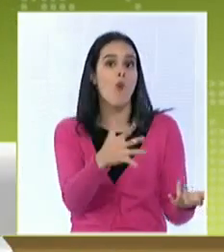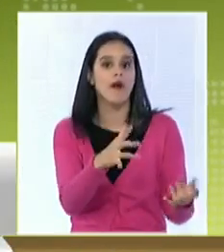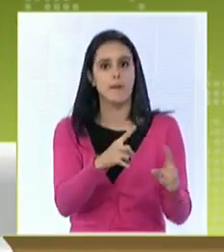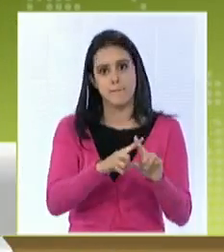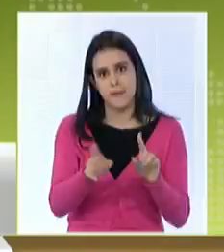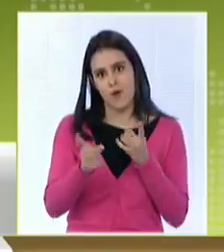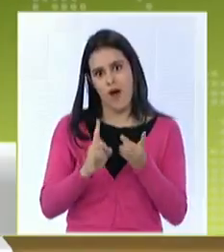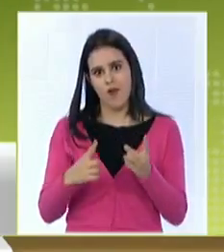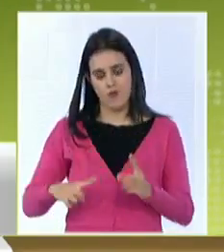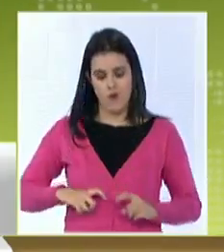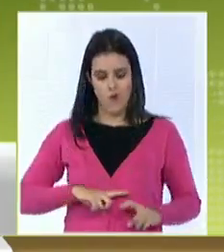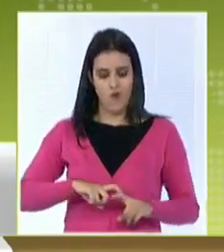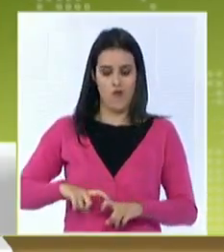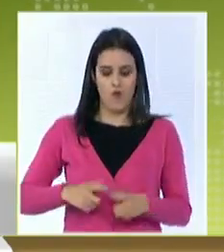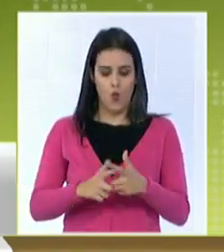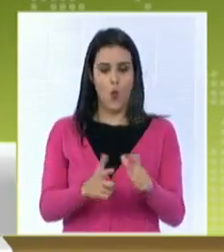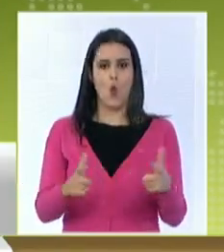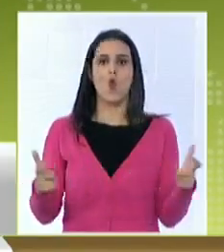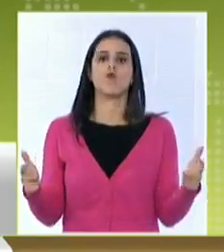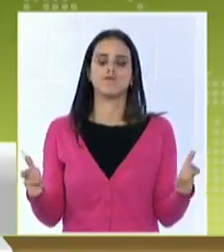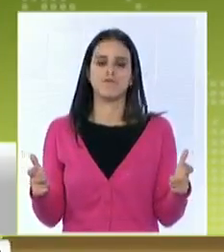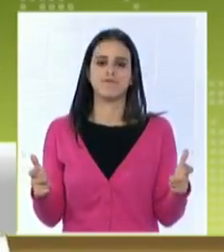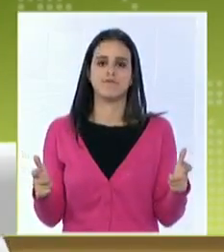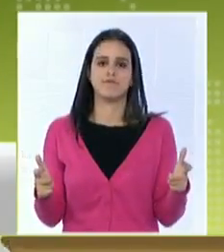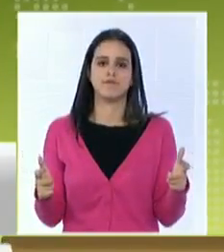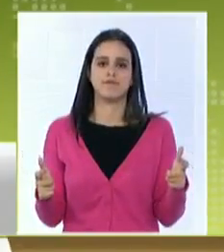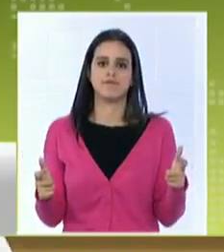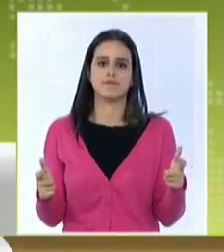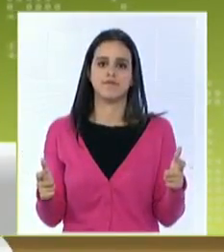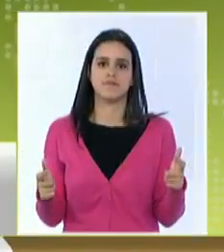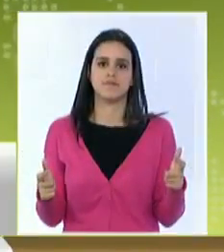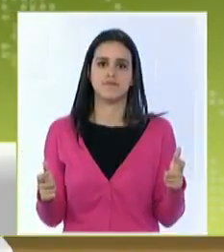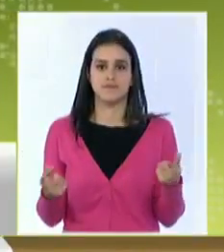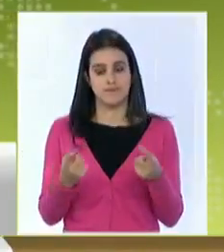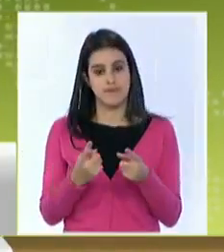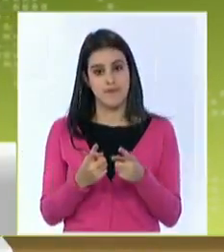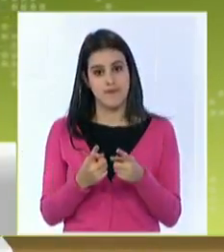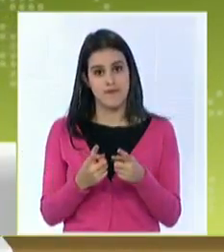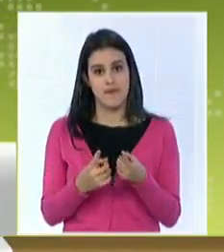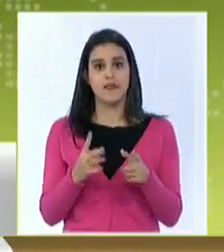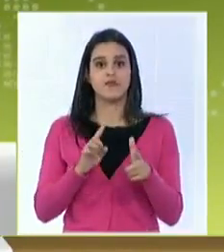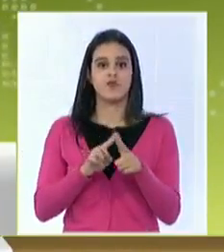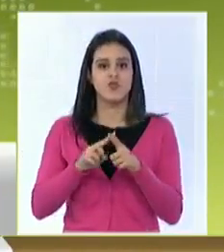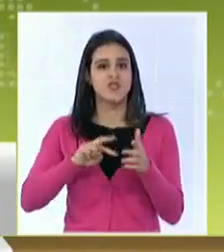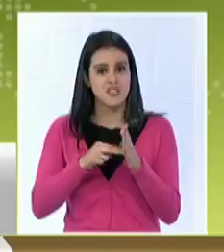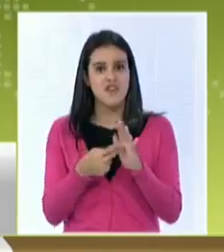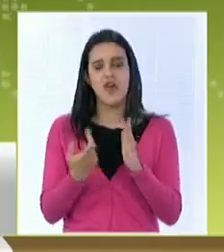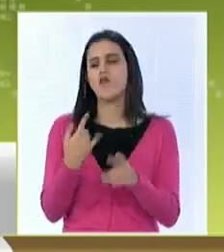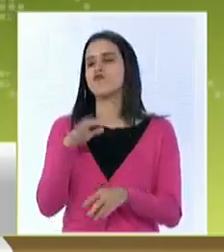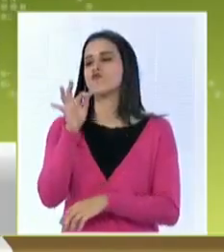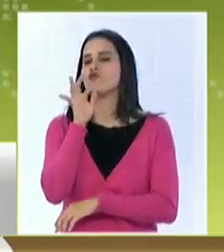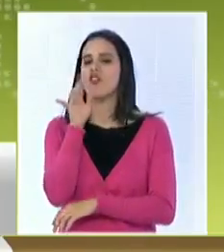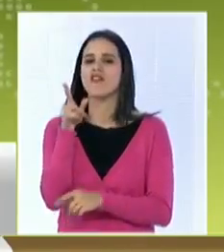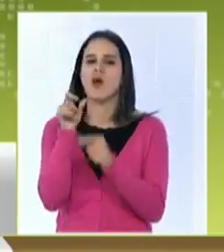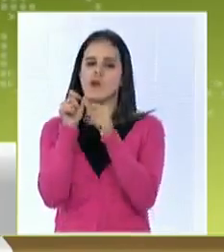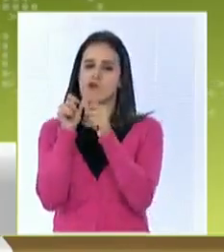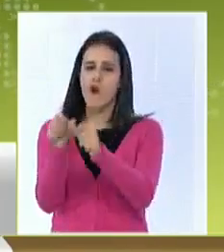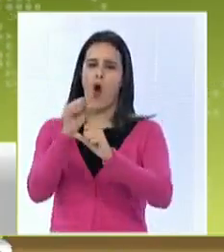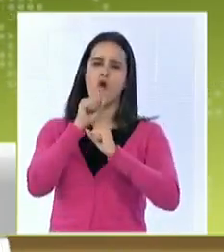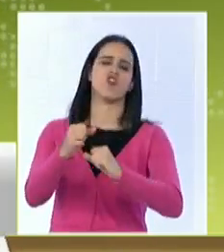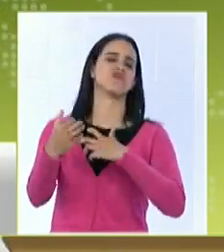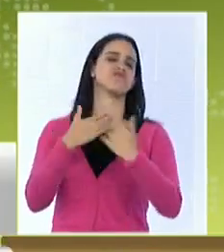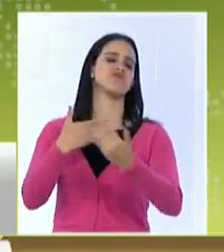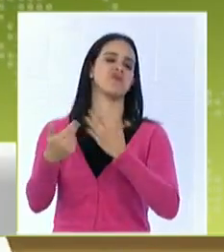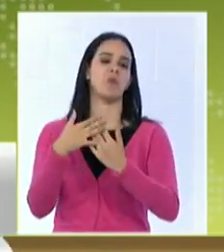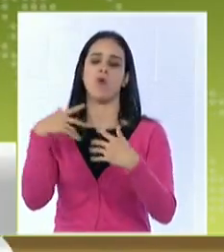ellas producen toxinas y estas toxinas sí resisten a la alta temperatura de las técnicas de cocción. Es decir, que aún